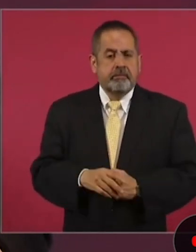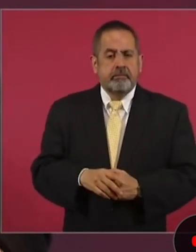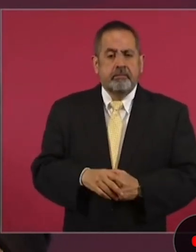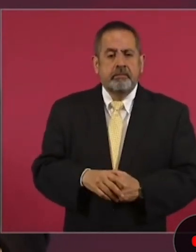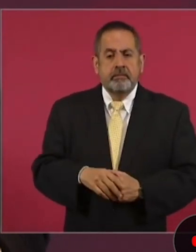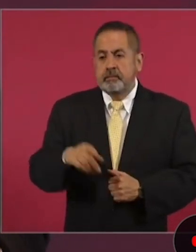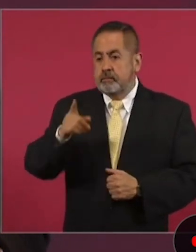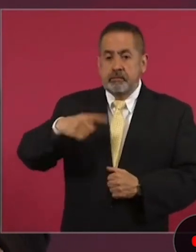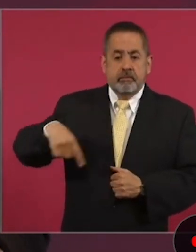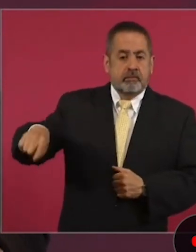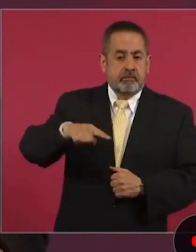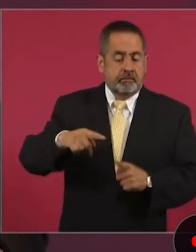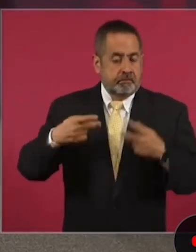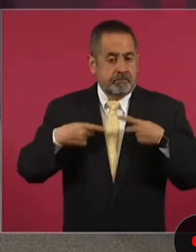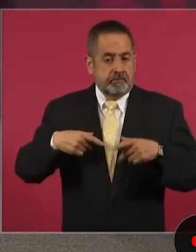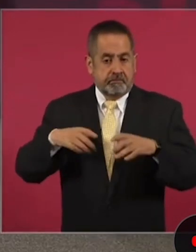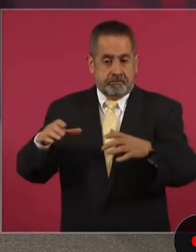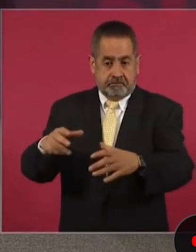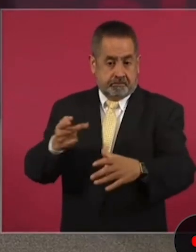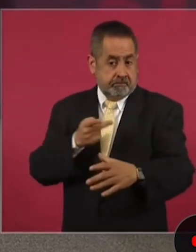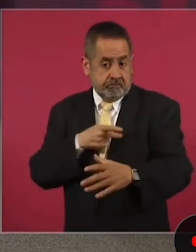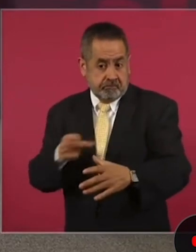reducir la pobreza.